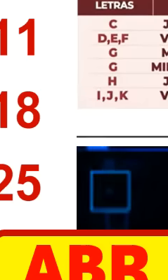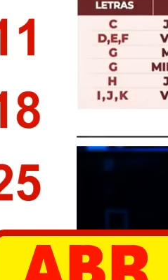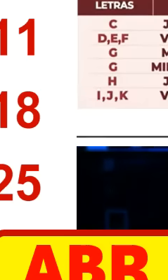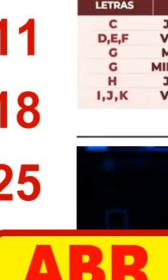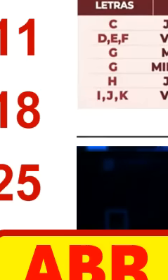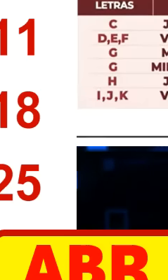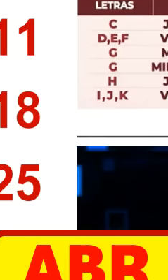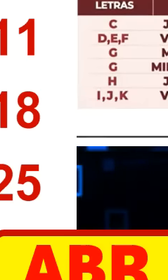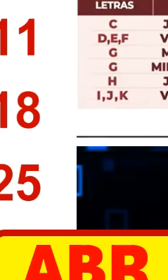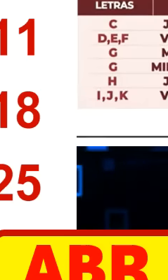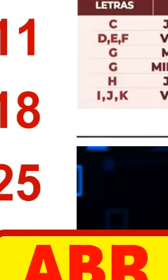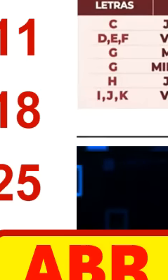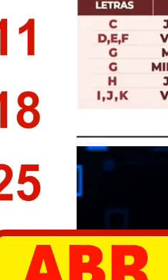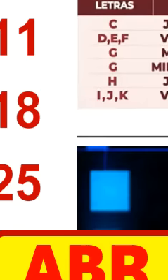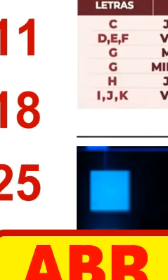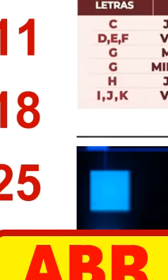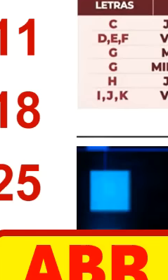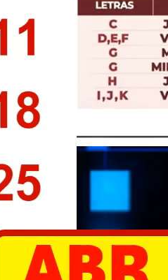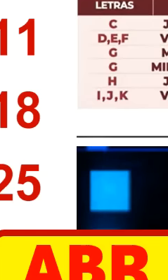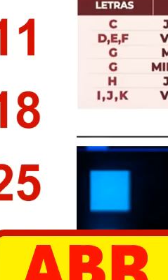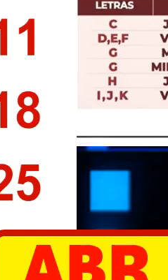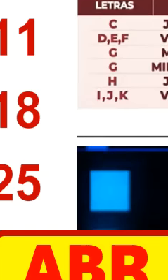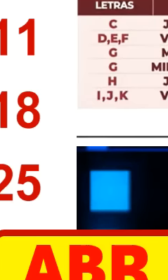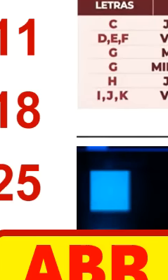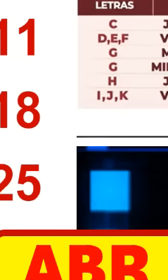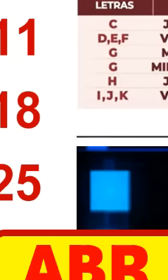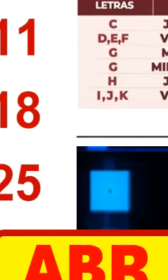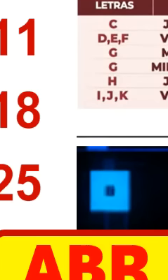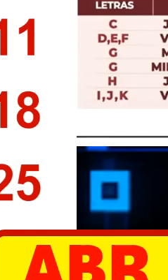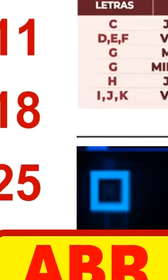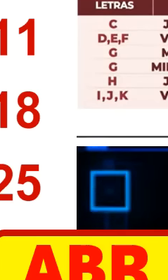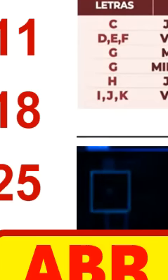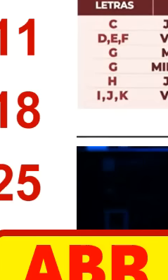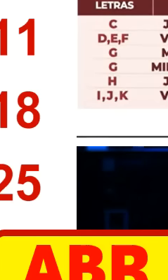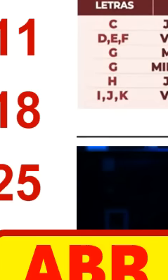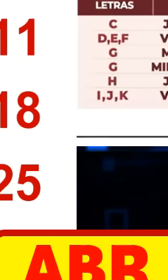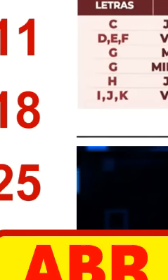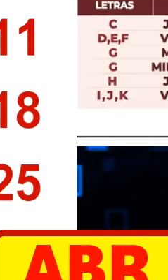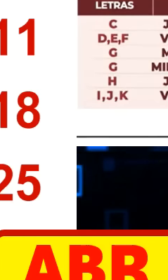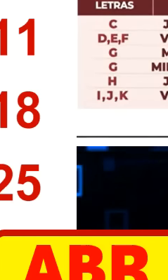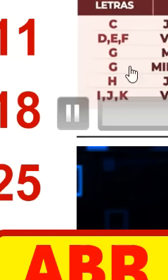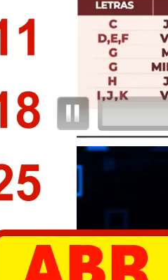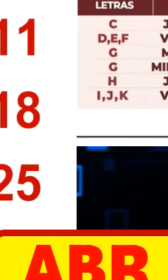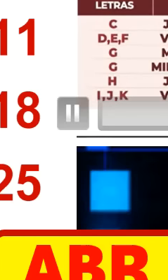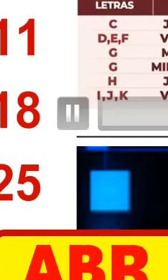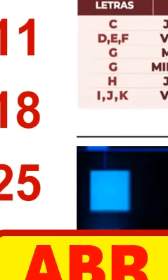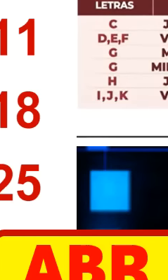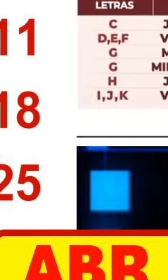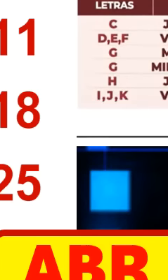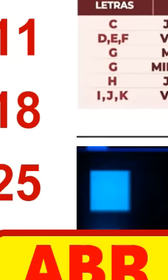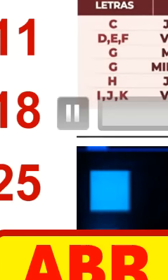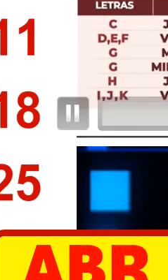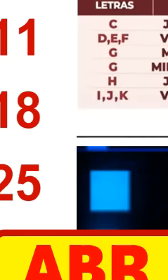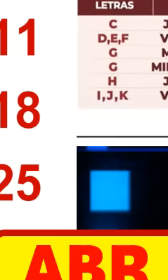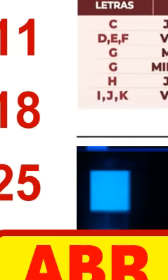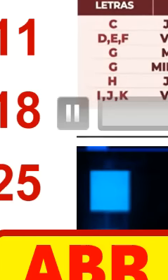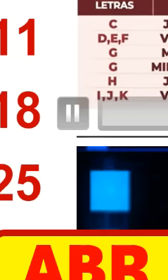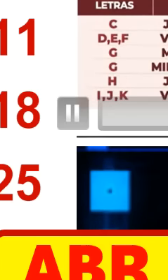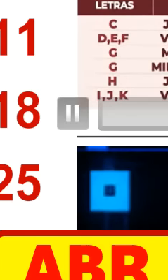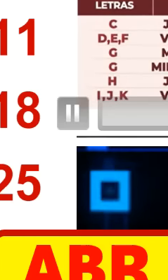este depósito para que las personas tengan esta información y conozcan el monto de sus depósitos. Y